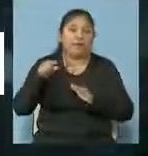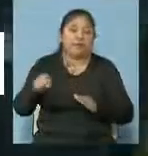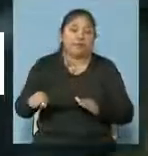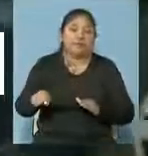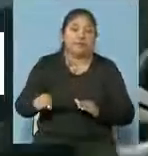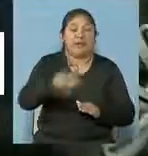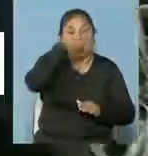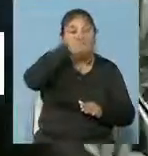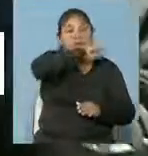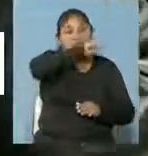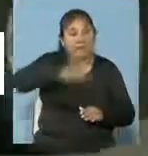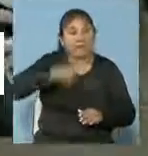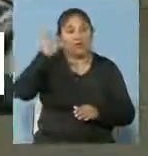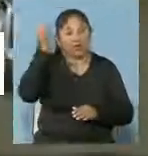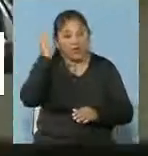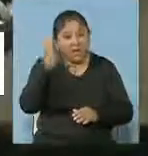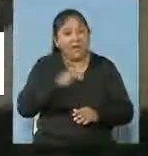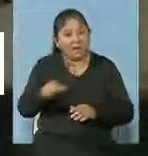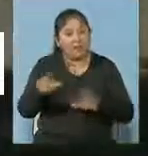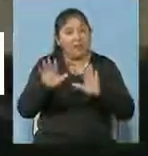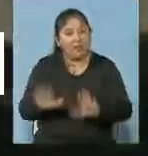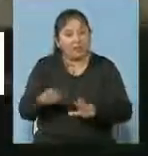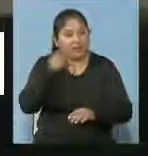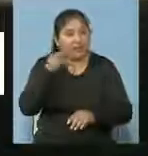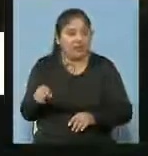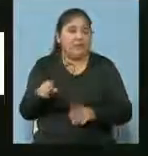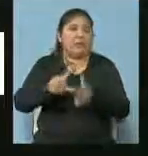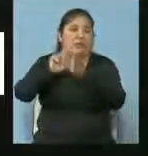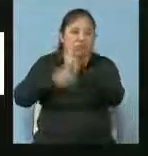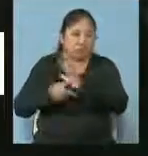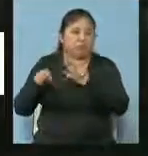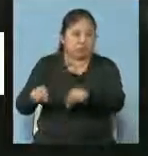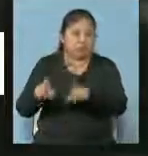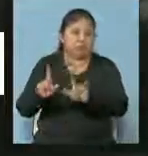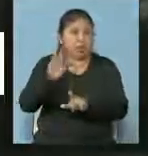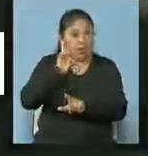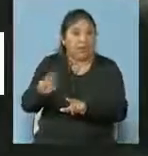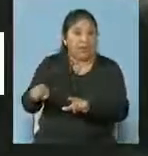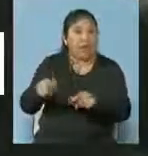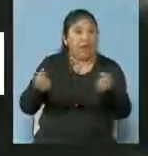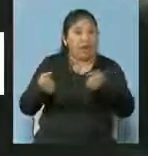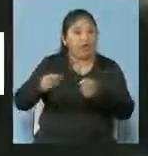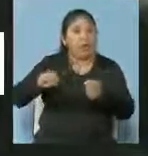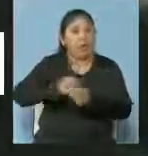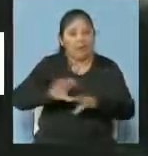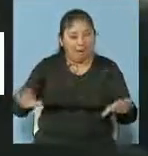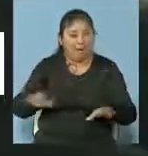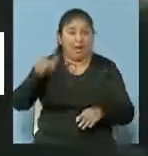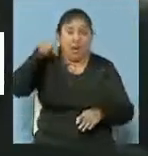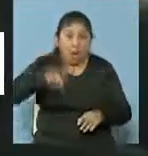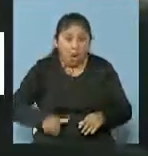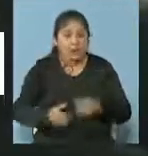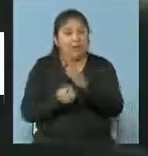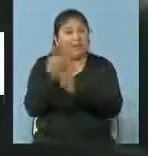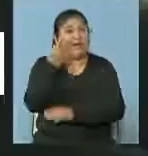retirarse, que había dejado mal estacionado este vehículo, este Volkswagen azul que ustedes están observando. Lo concreto es que a las 11:30 de